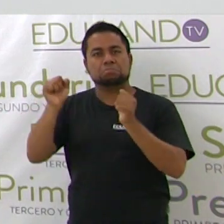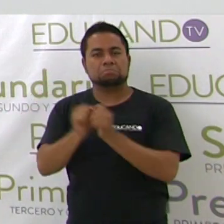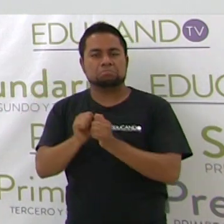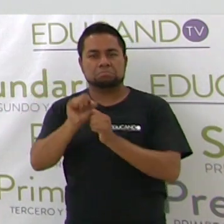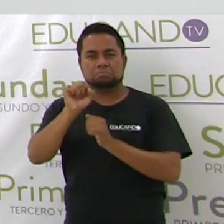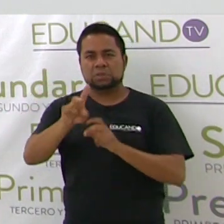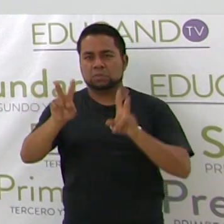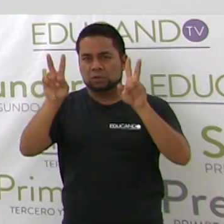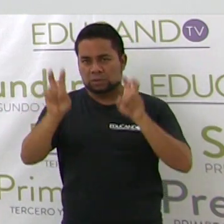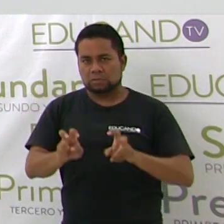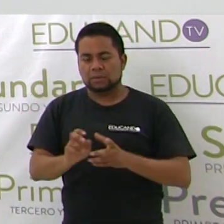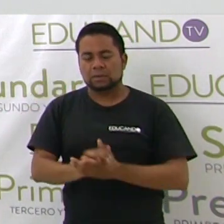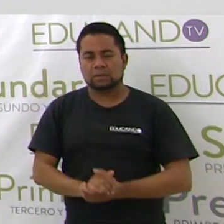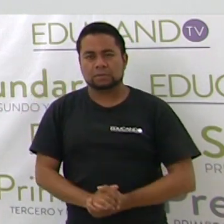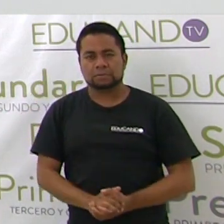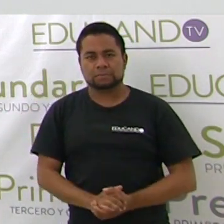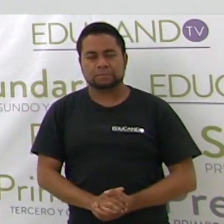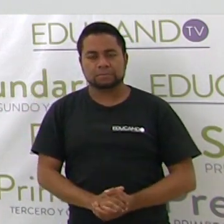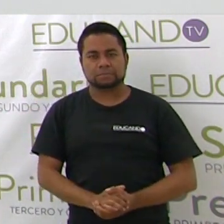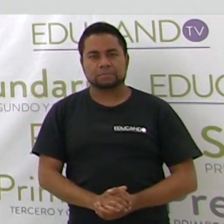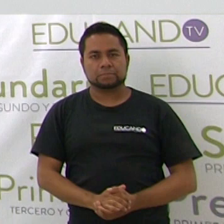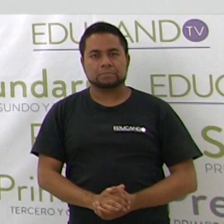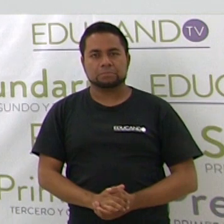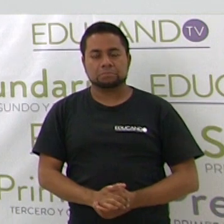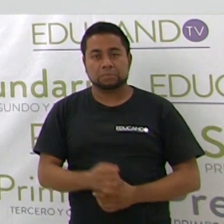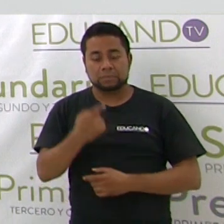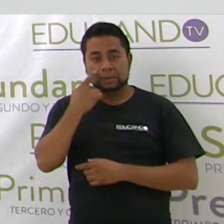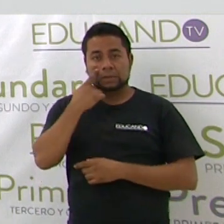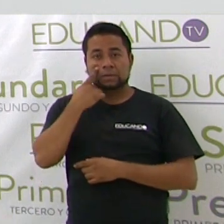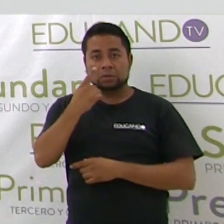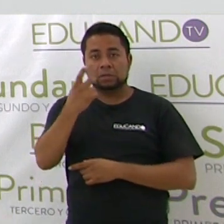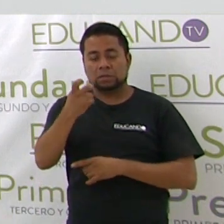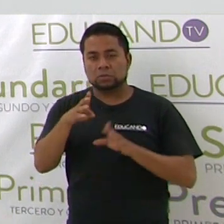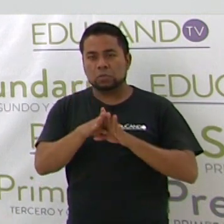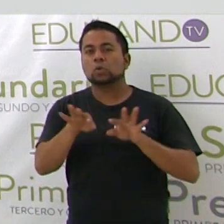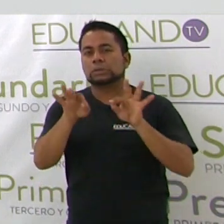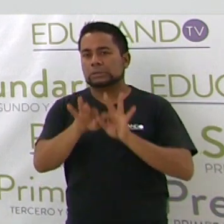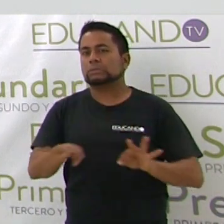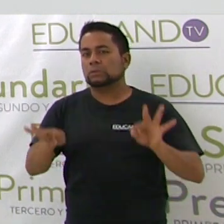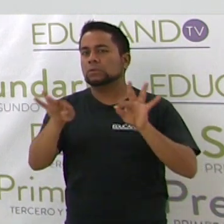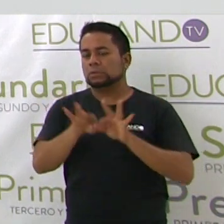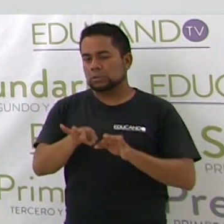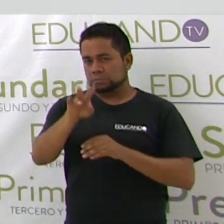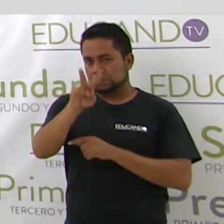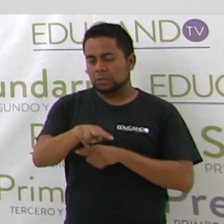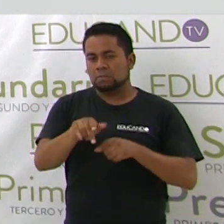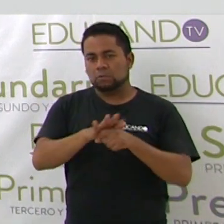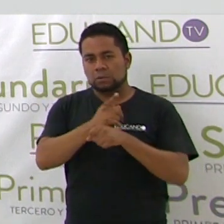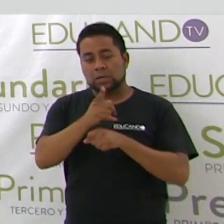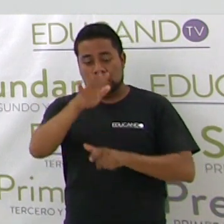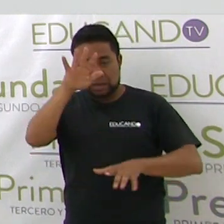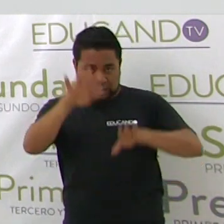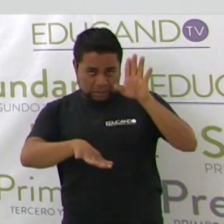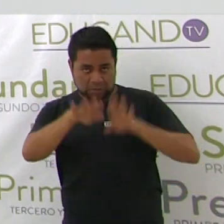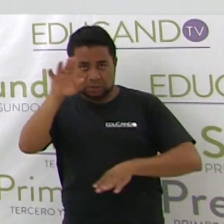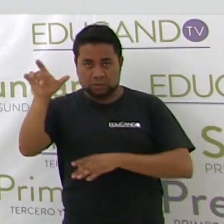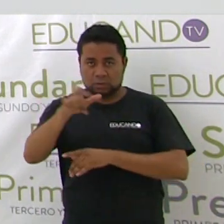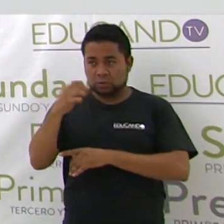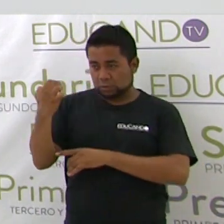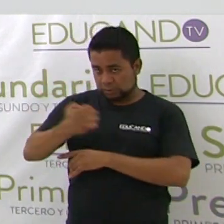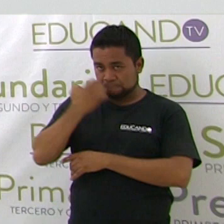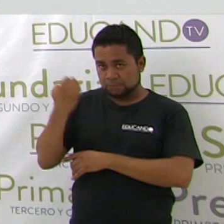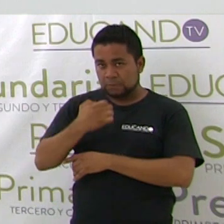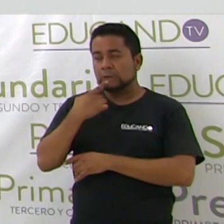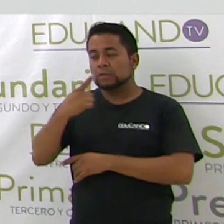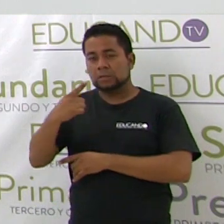el tema, ¿sí? Bueno, entonces fíjense bien, eso es básico. Básico porque en muchas ocasiones en las escuelas